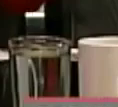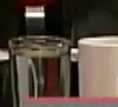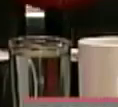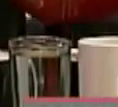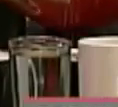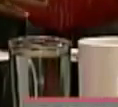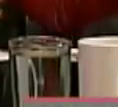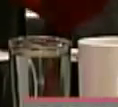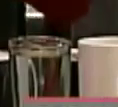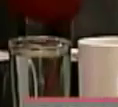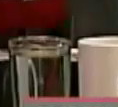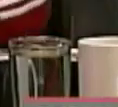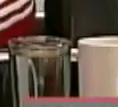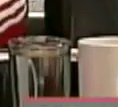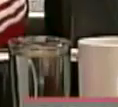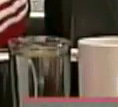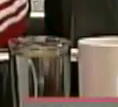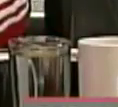queriendo hacer los hacendados?